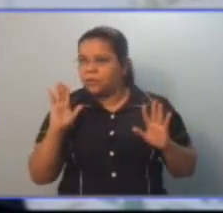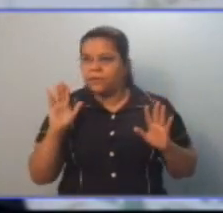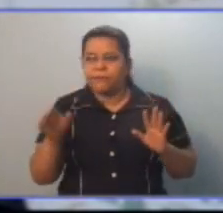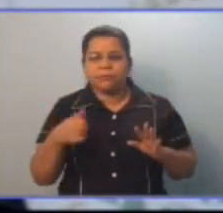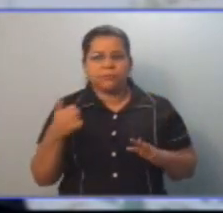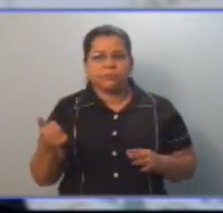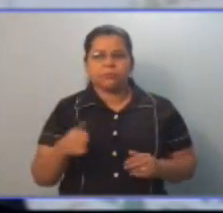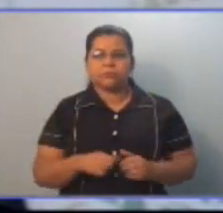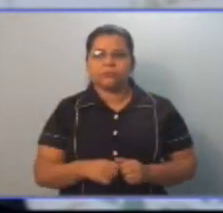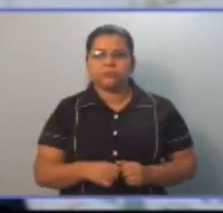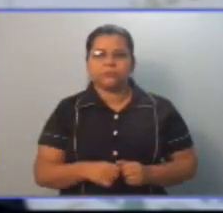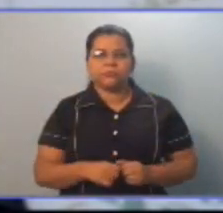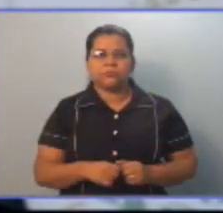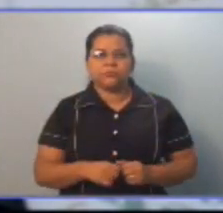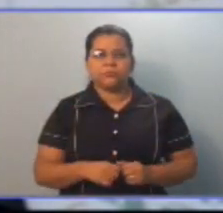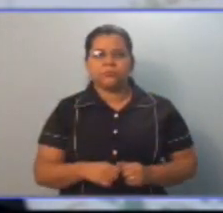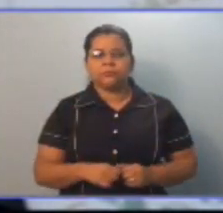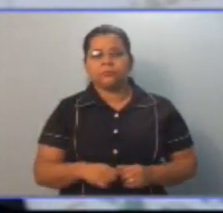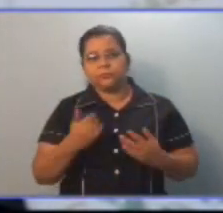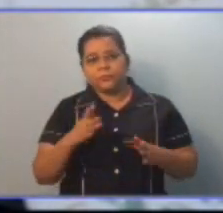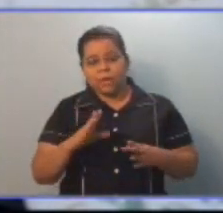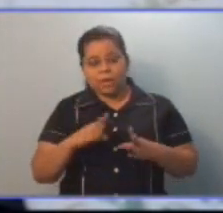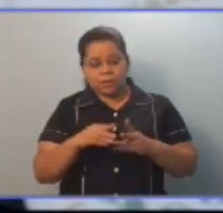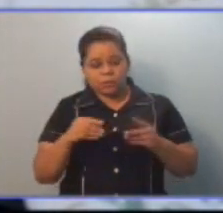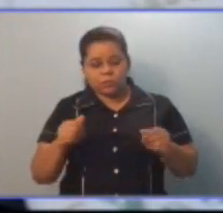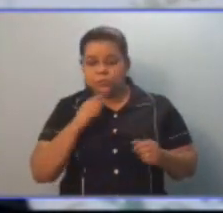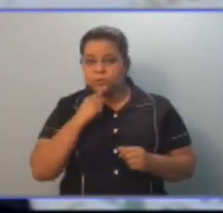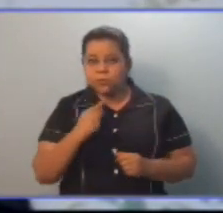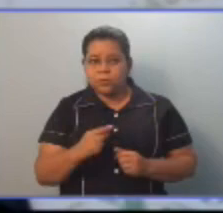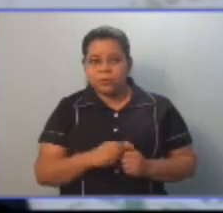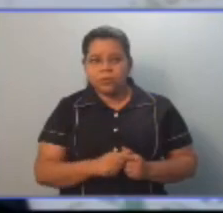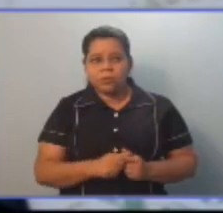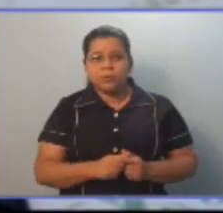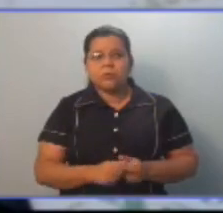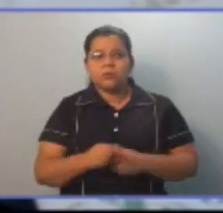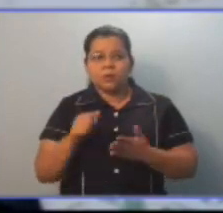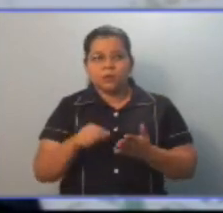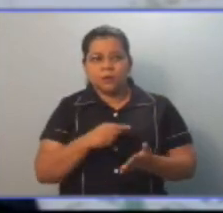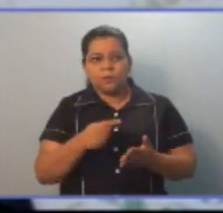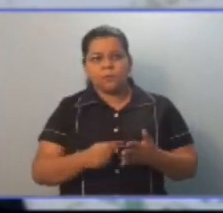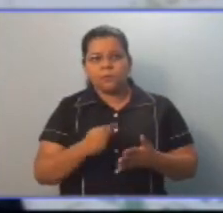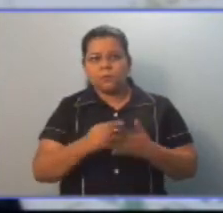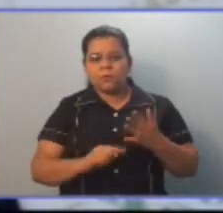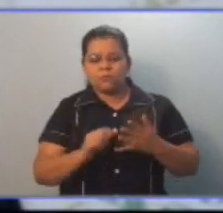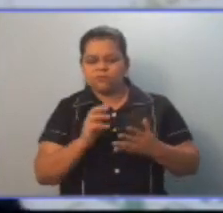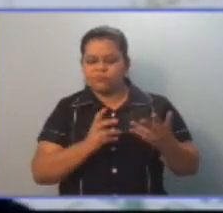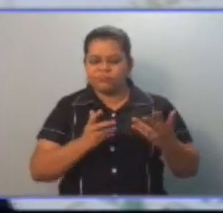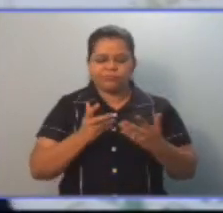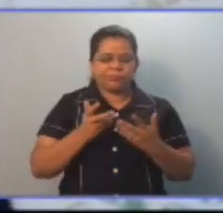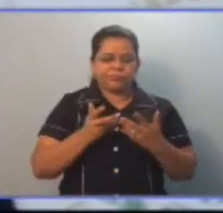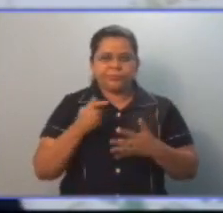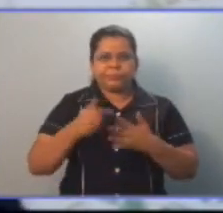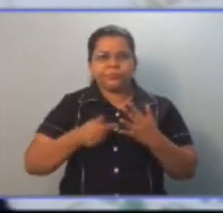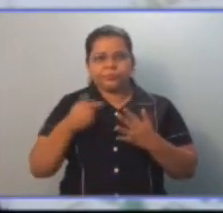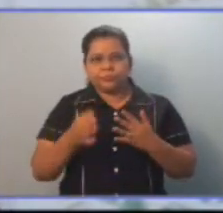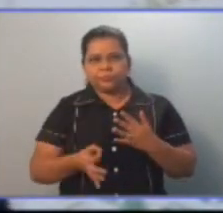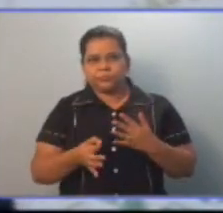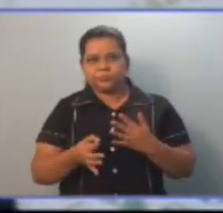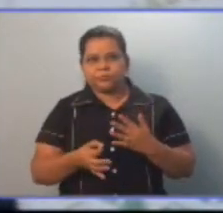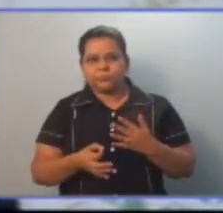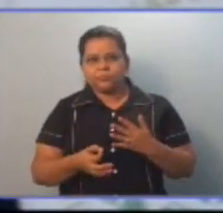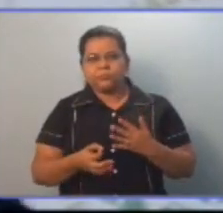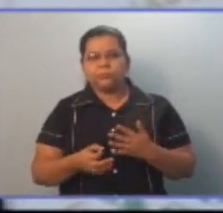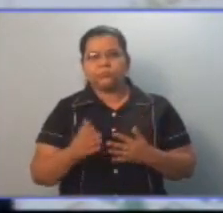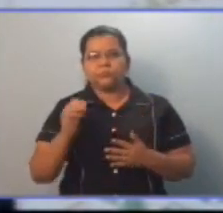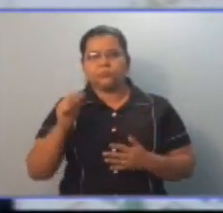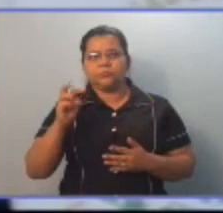otro. En la resolución que hice mención de la derogatoria, de la inconstitucionalidad de la ley de